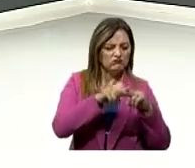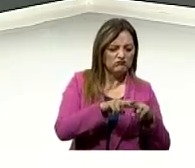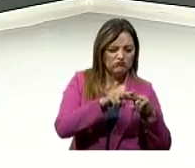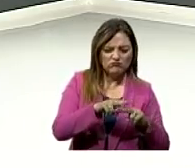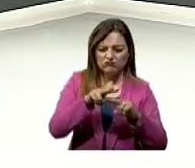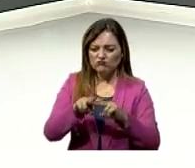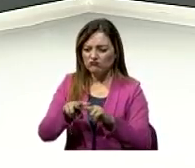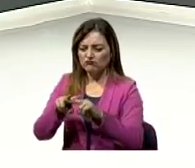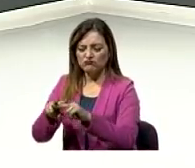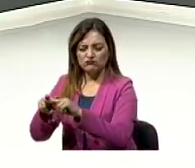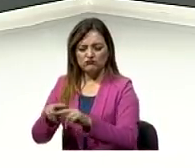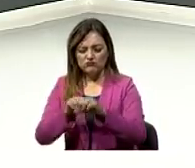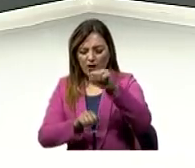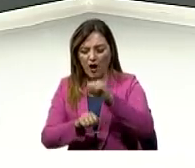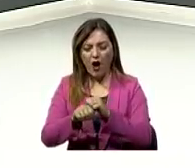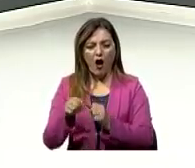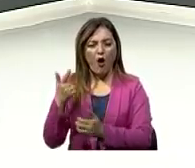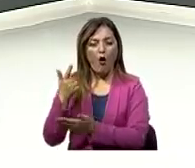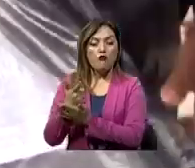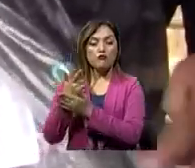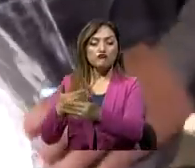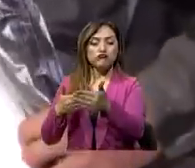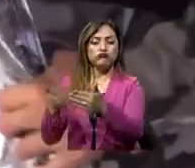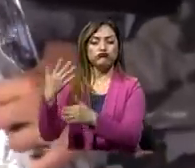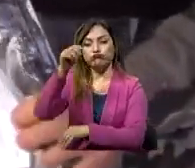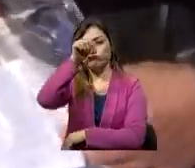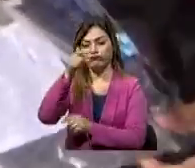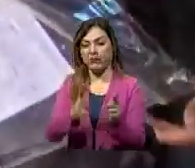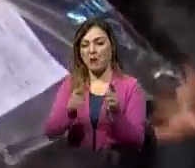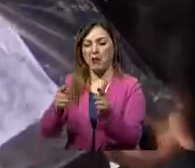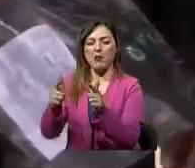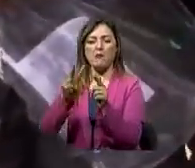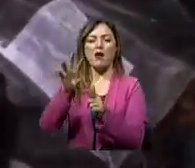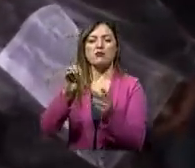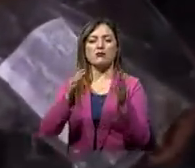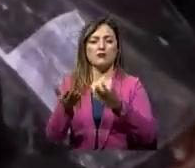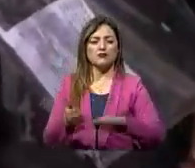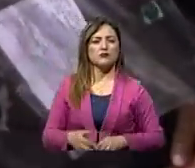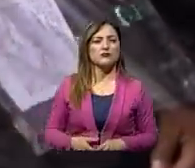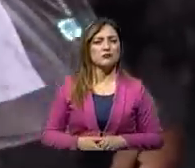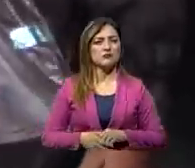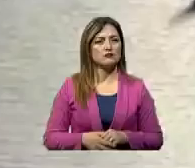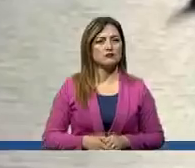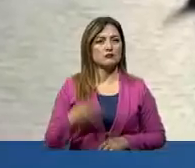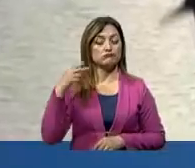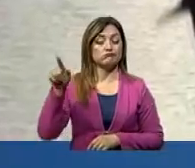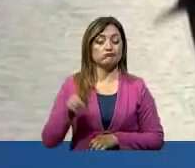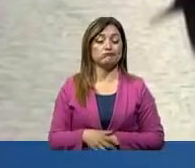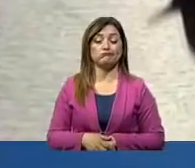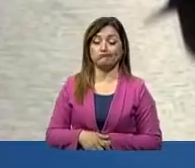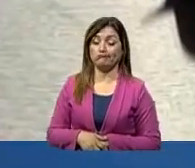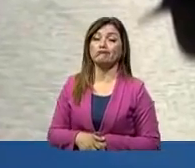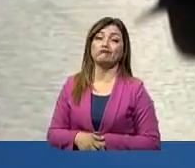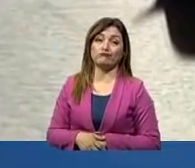del pasado domingo, donde fueron asesinados 20 reos. Armamento de grueso calibre, como este fusil de largo